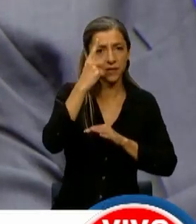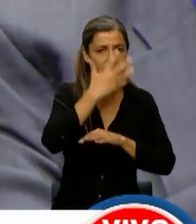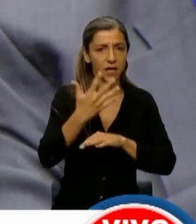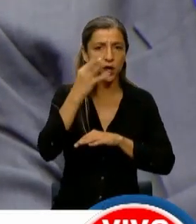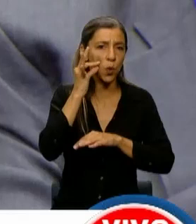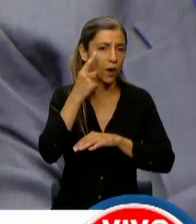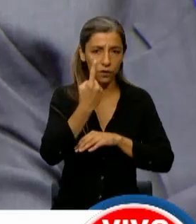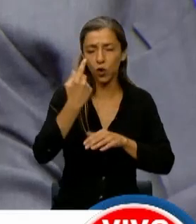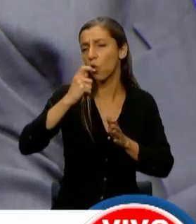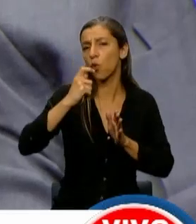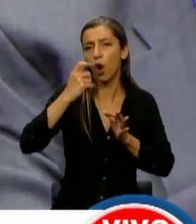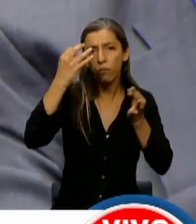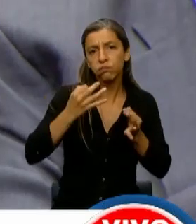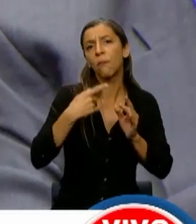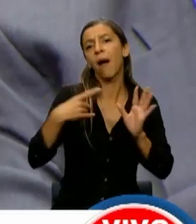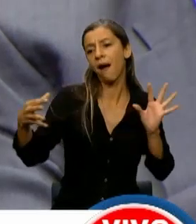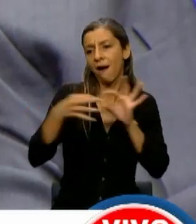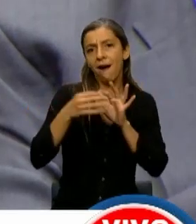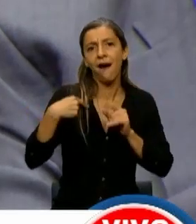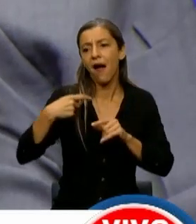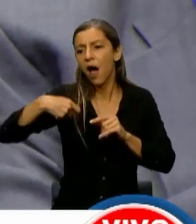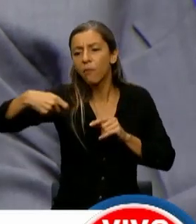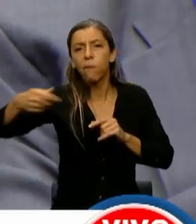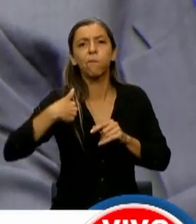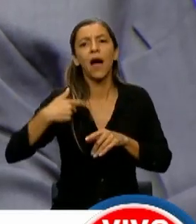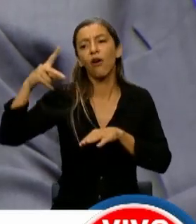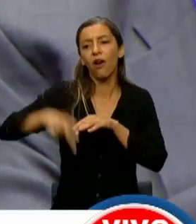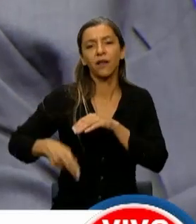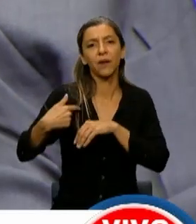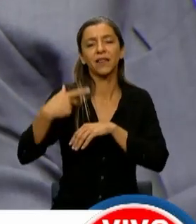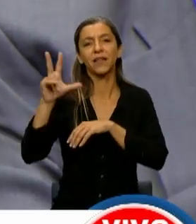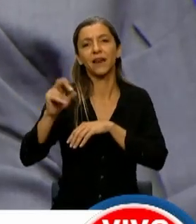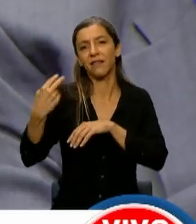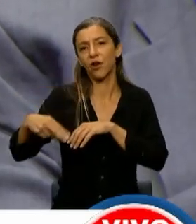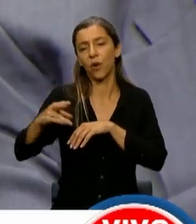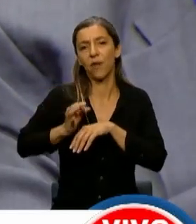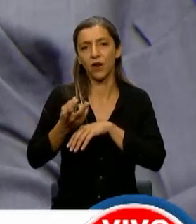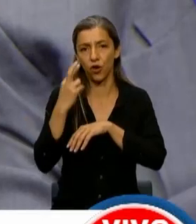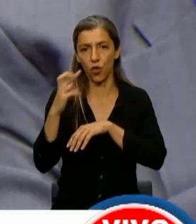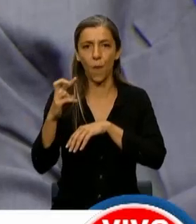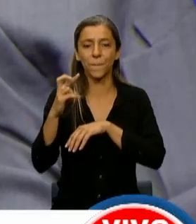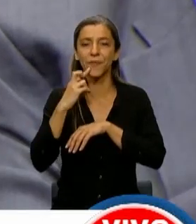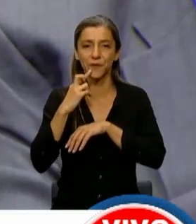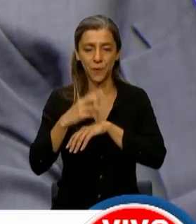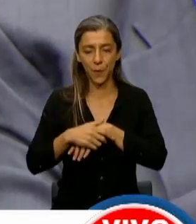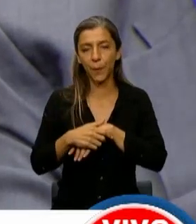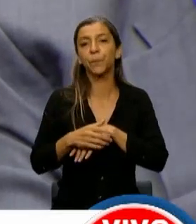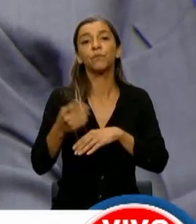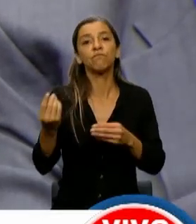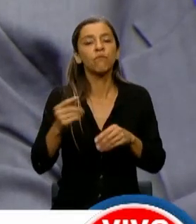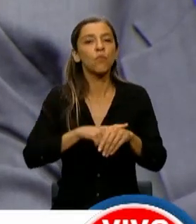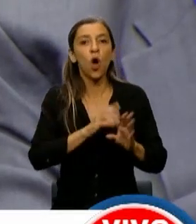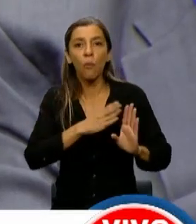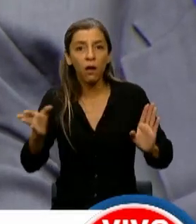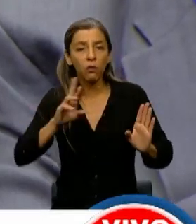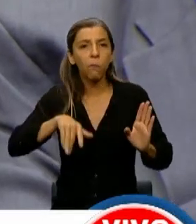27.541, incluyendo las obligaciones hasta el 30 de noviembre de 2019. Producto que